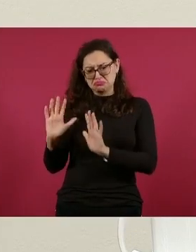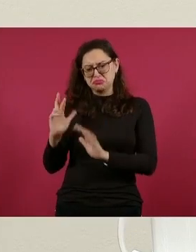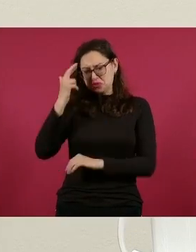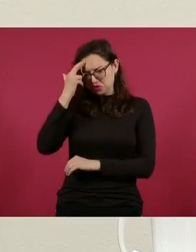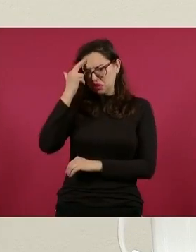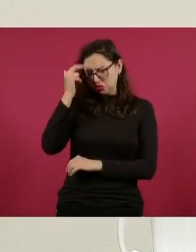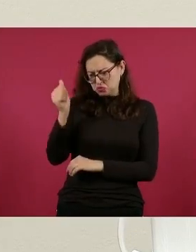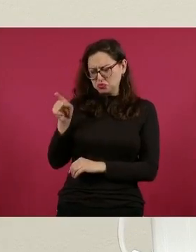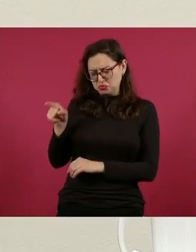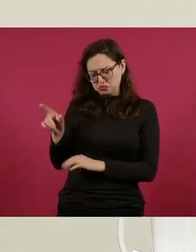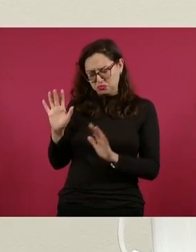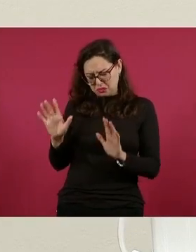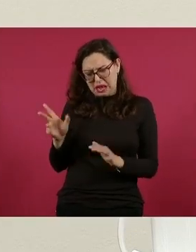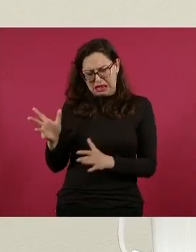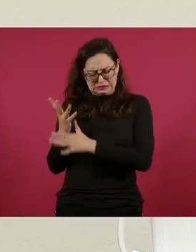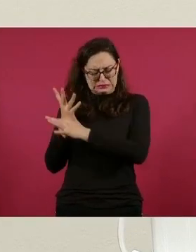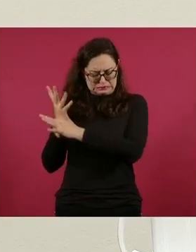el comunicado,